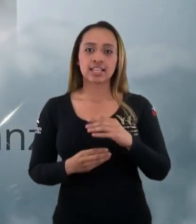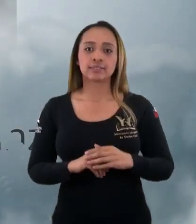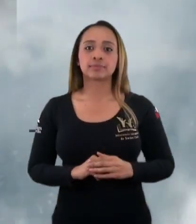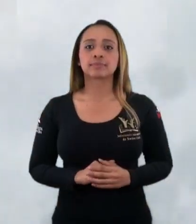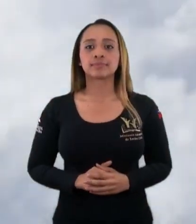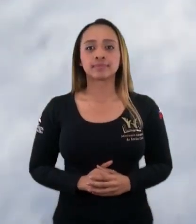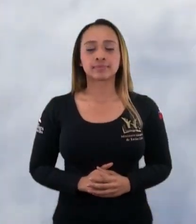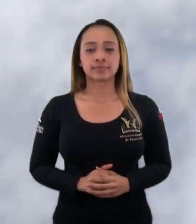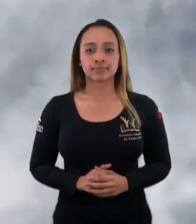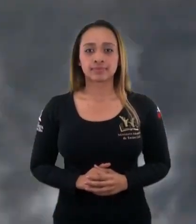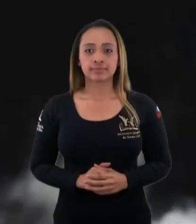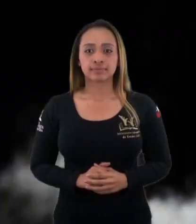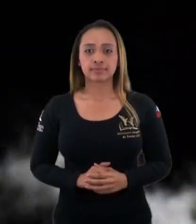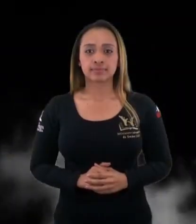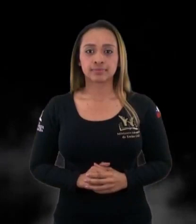Desconfianza